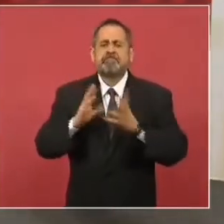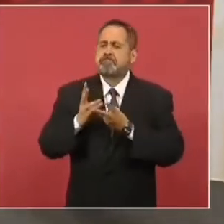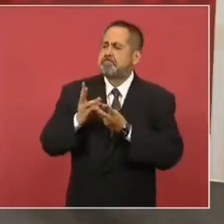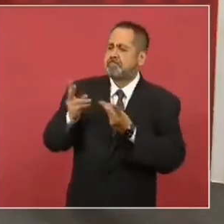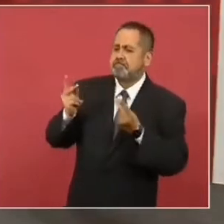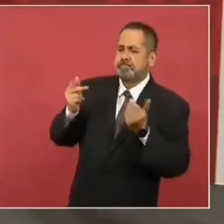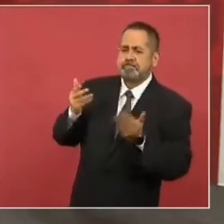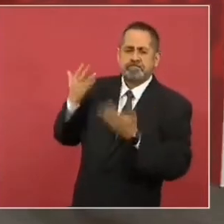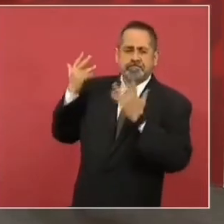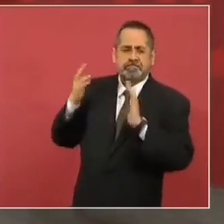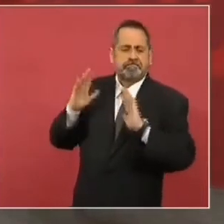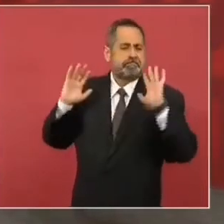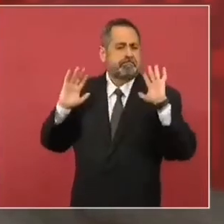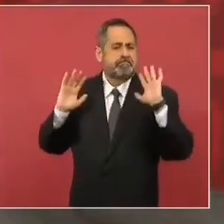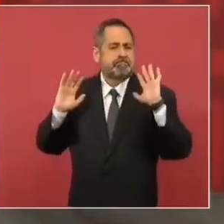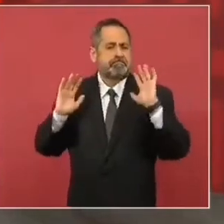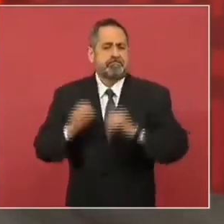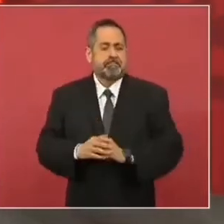El